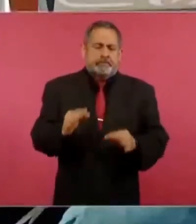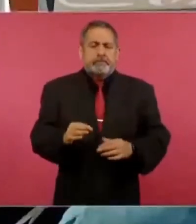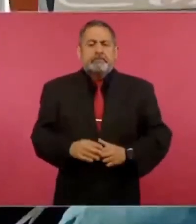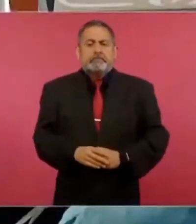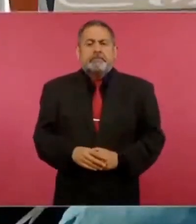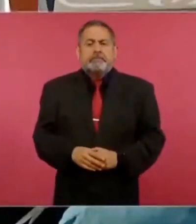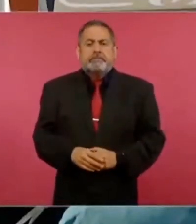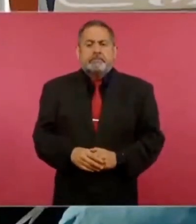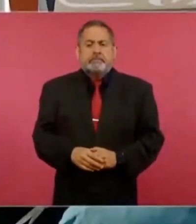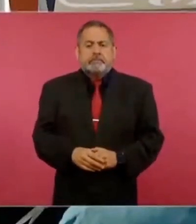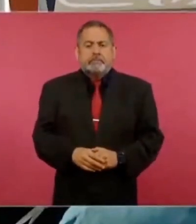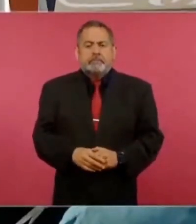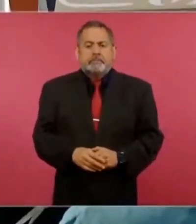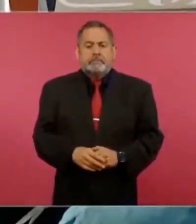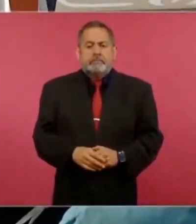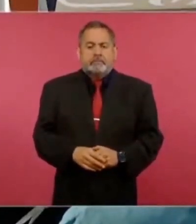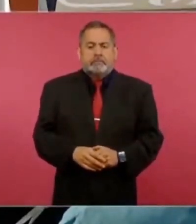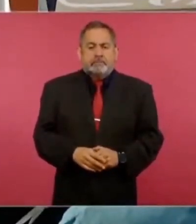¿Sí?